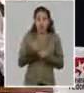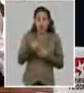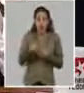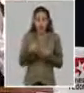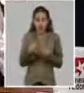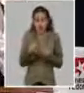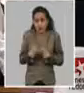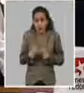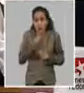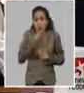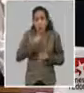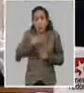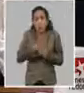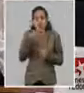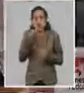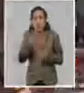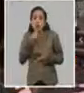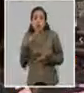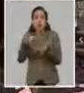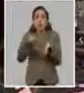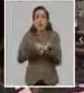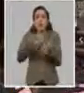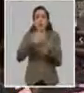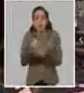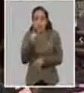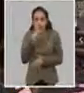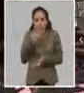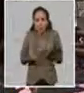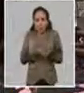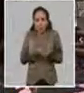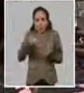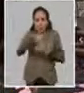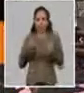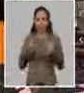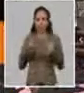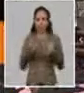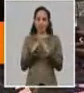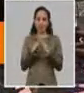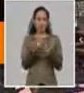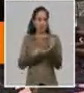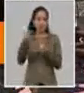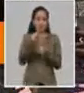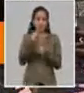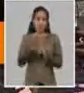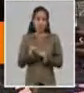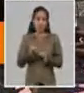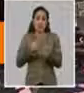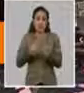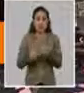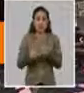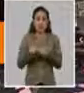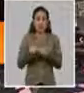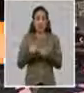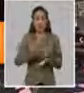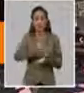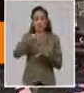pueda terminar en la casa o decidir cuál es la opción. Y en estas unidades una prioridad ha sido también las ventas móviles. Las ventas